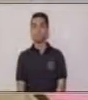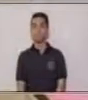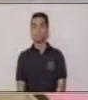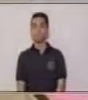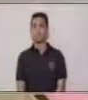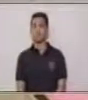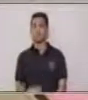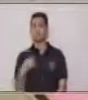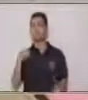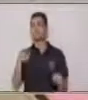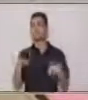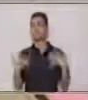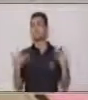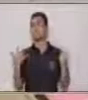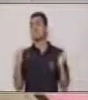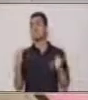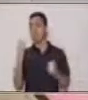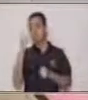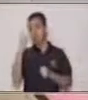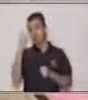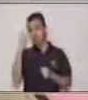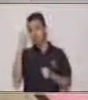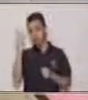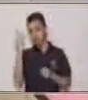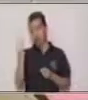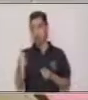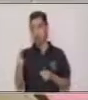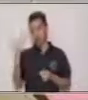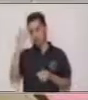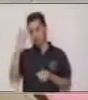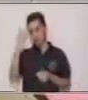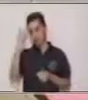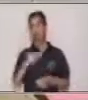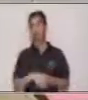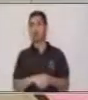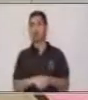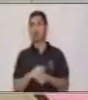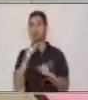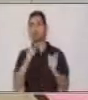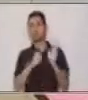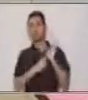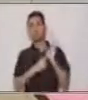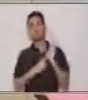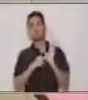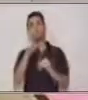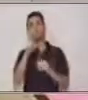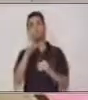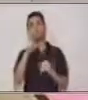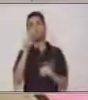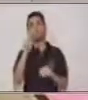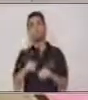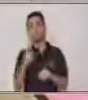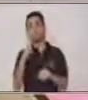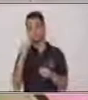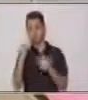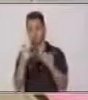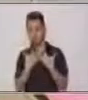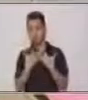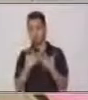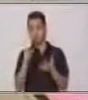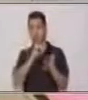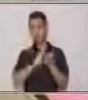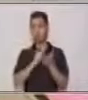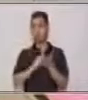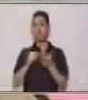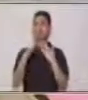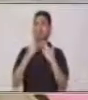Lo que realizaremos en el cálculo mental será unas representaciones que tú tienes que decir y escribir, mejor